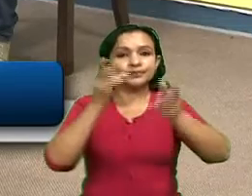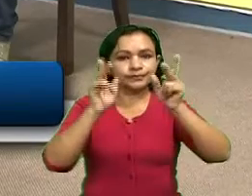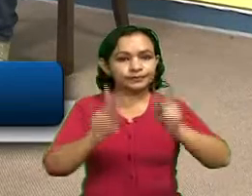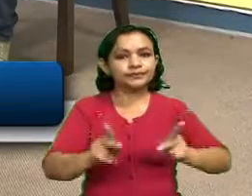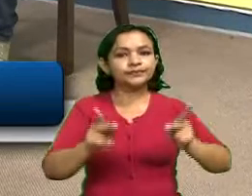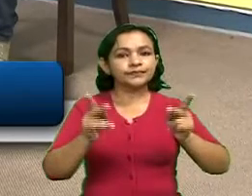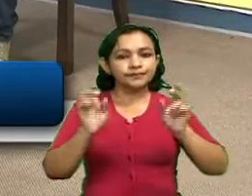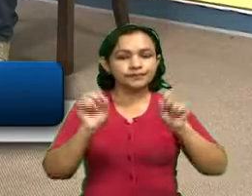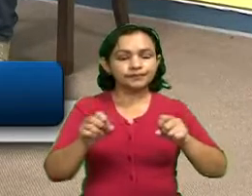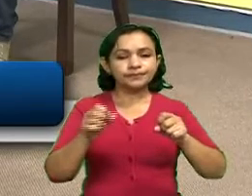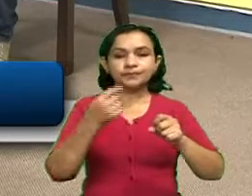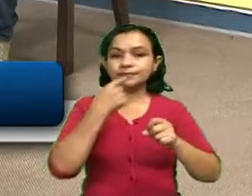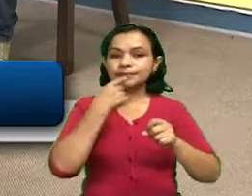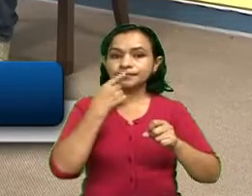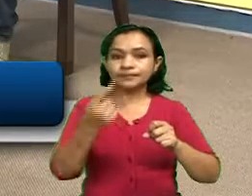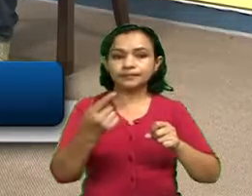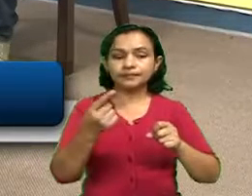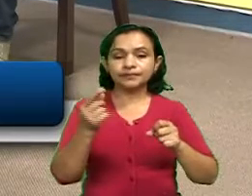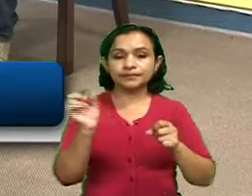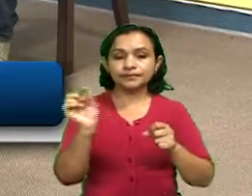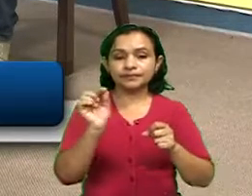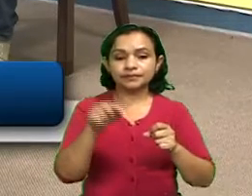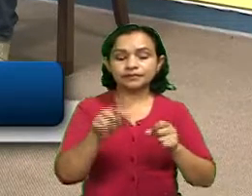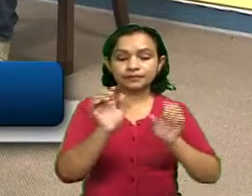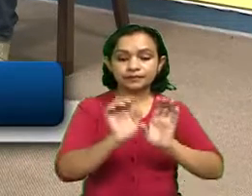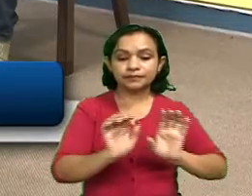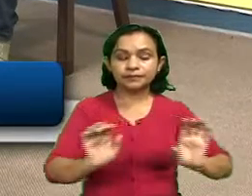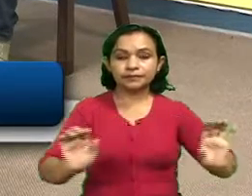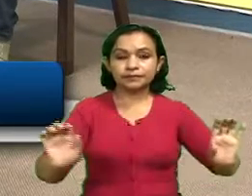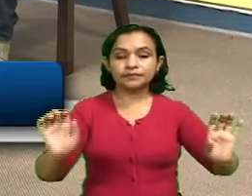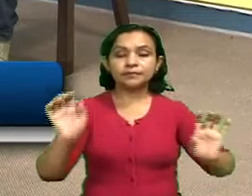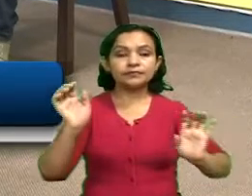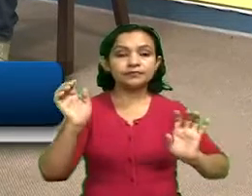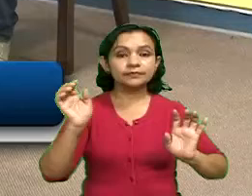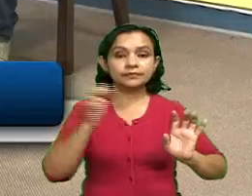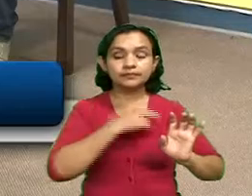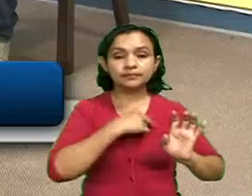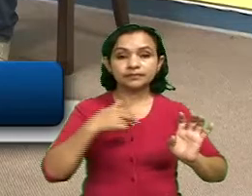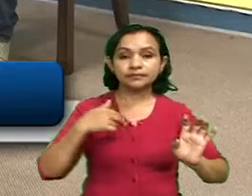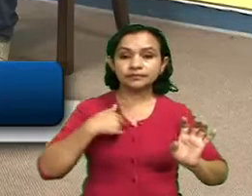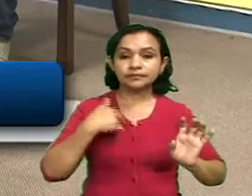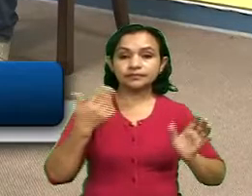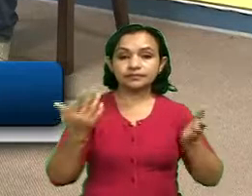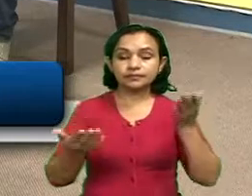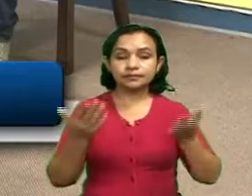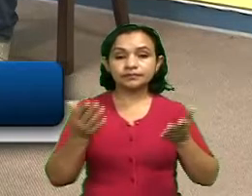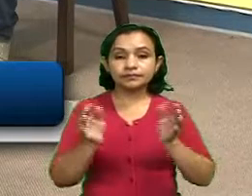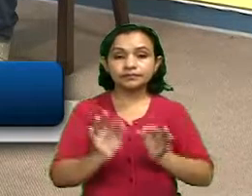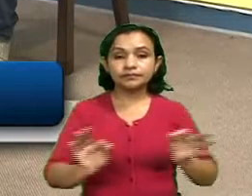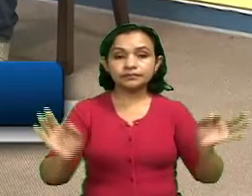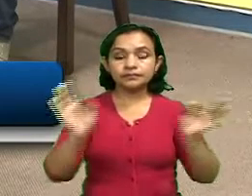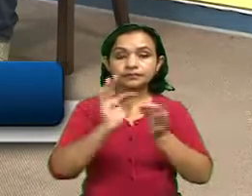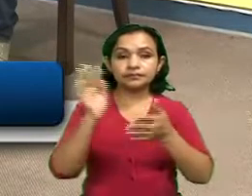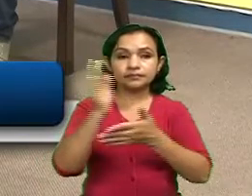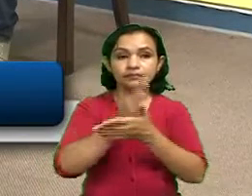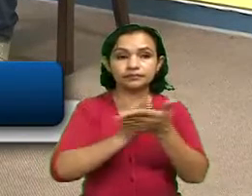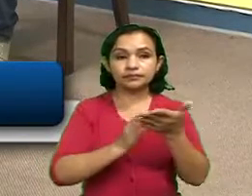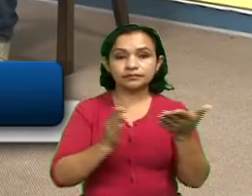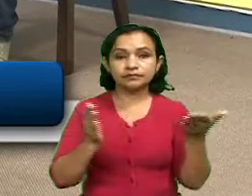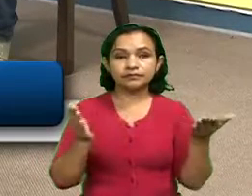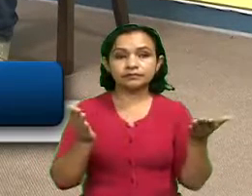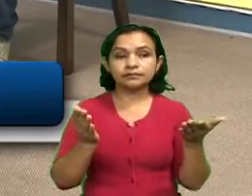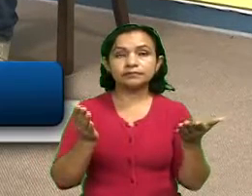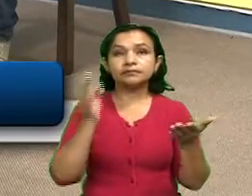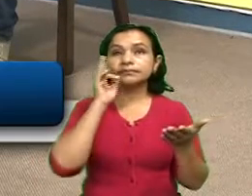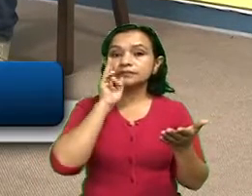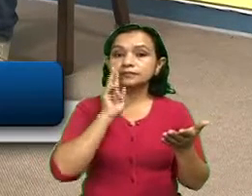Exacto. Pero cabe recalcar que ahorita en los niños, ¿verdad? Se ha presentado principalmente los casos, ¿verdad?